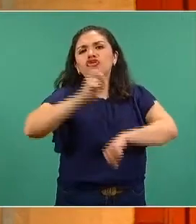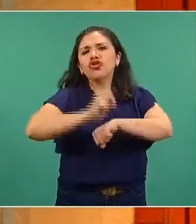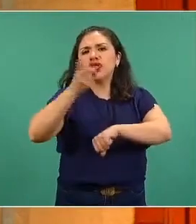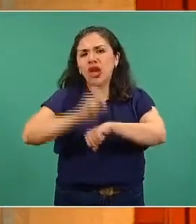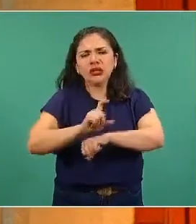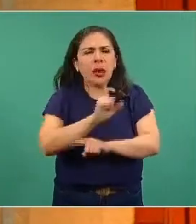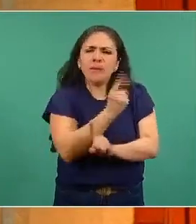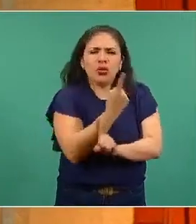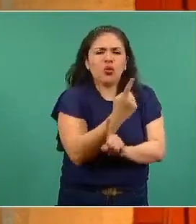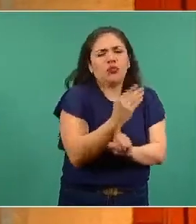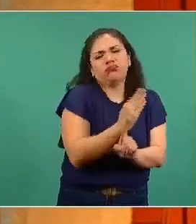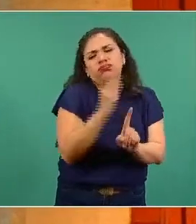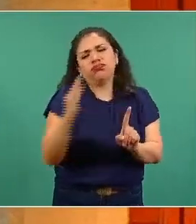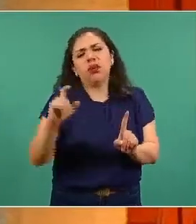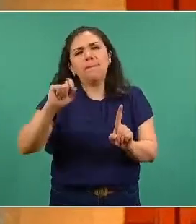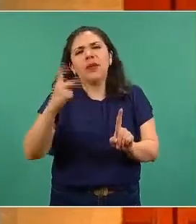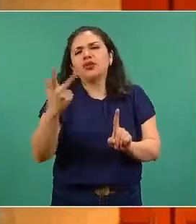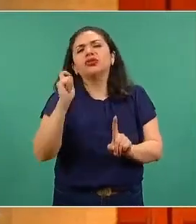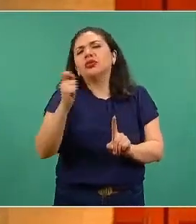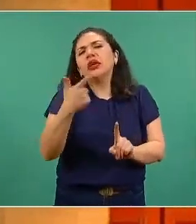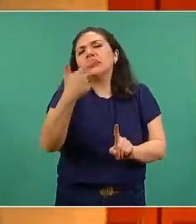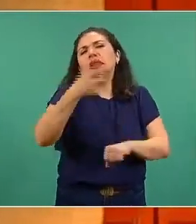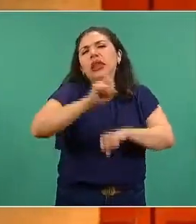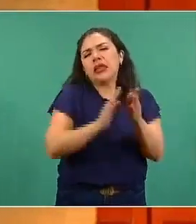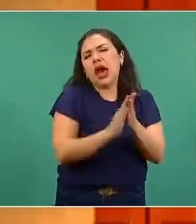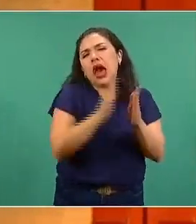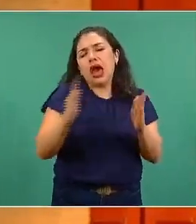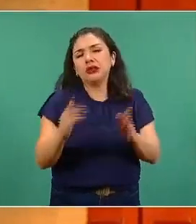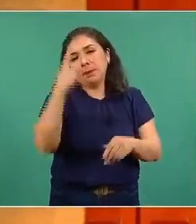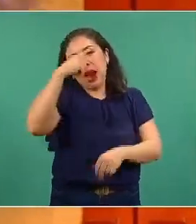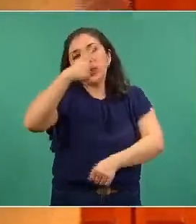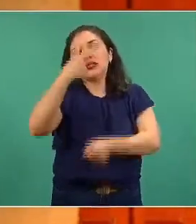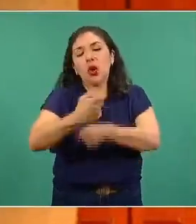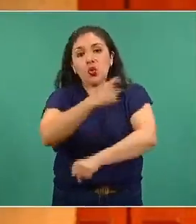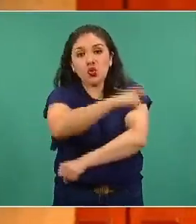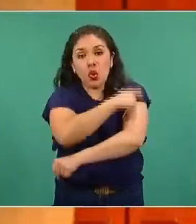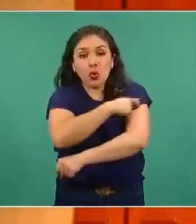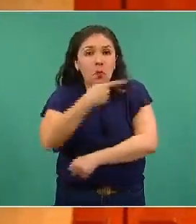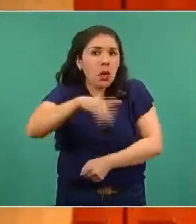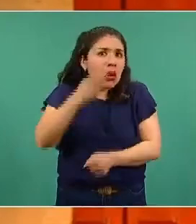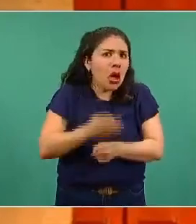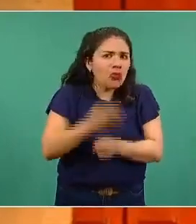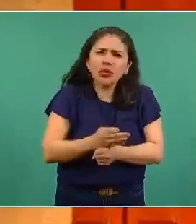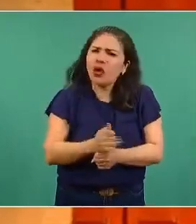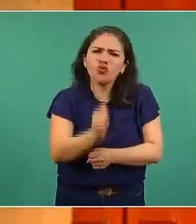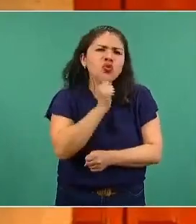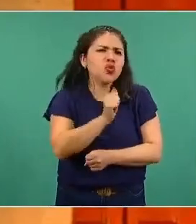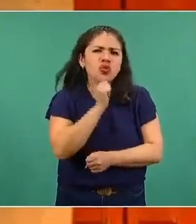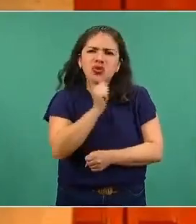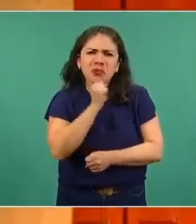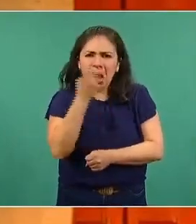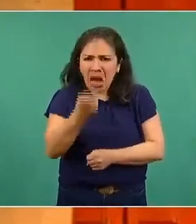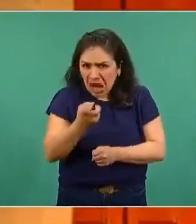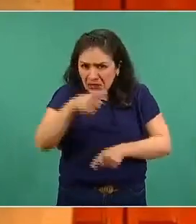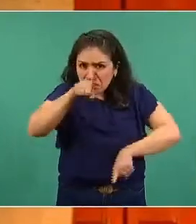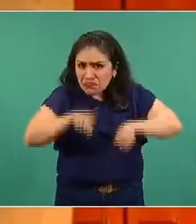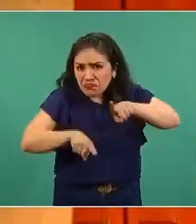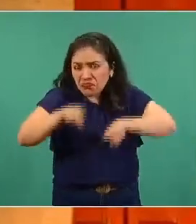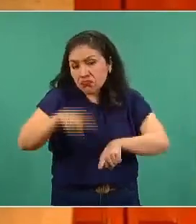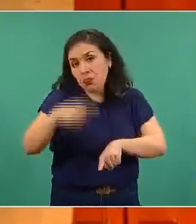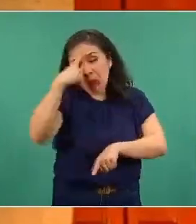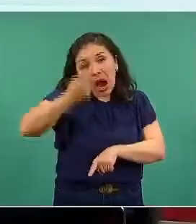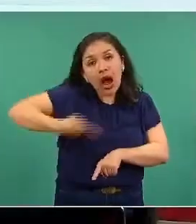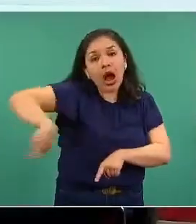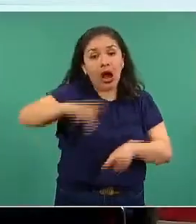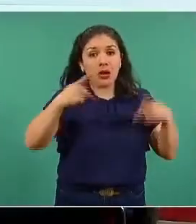21, 28, es decir, tan solo una semana, la segunda dosis, pero hasta el momento no aplica ese criterio para quienes